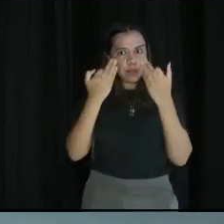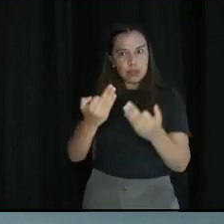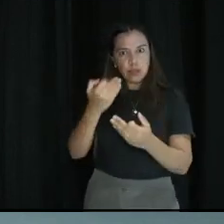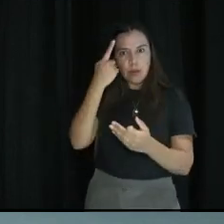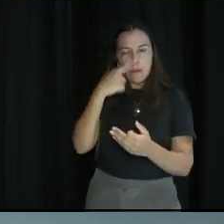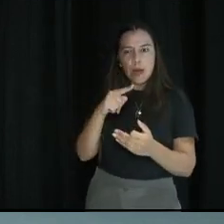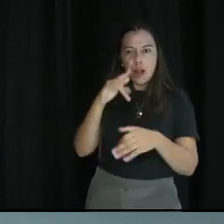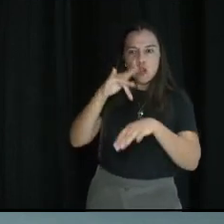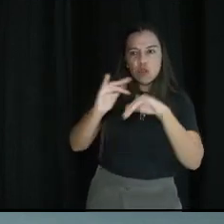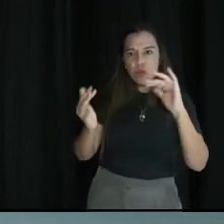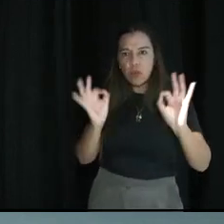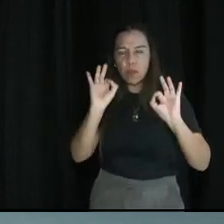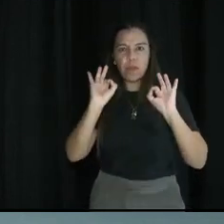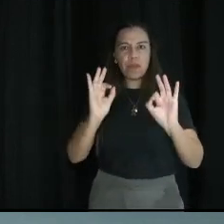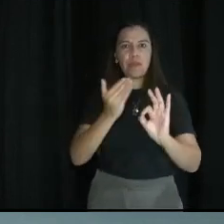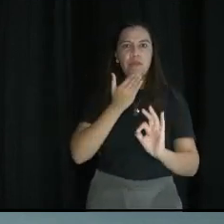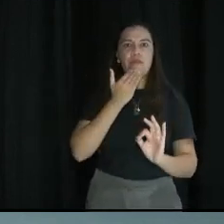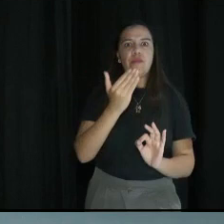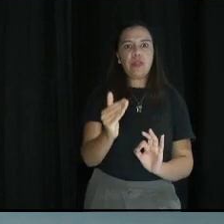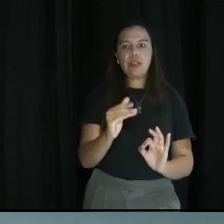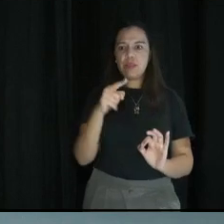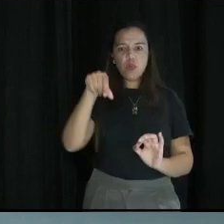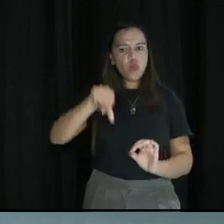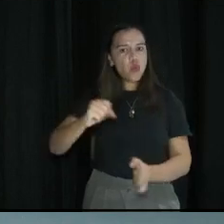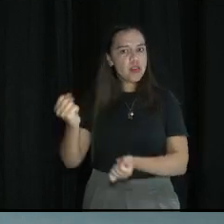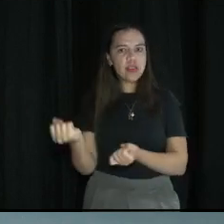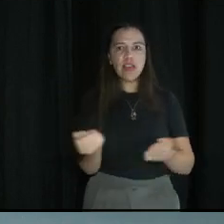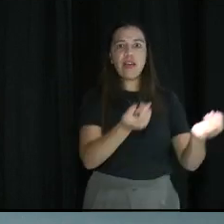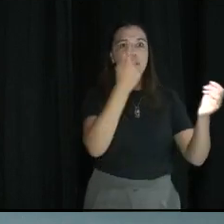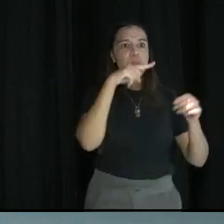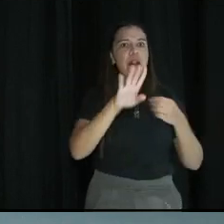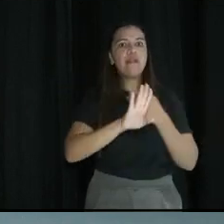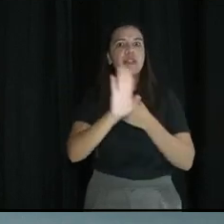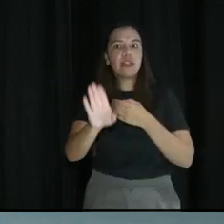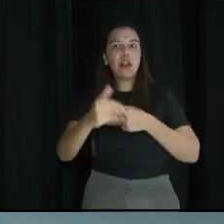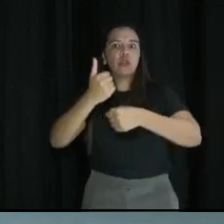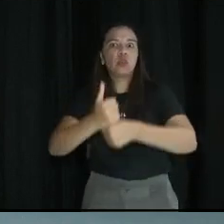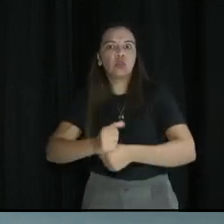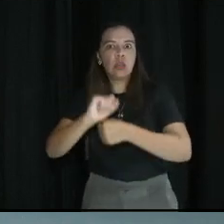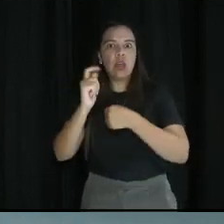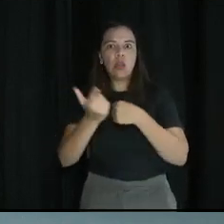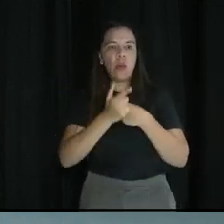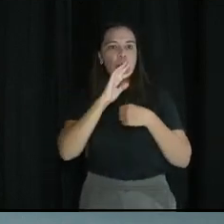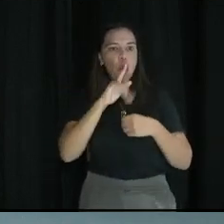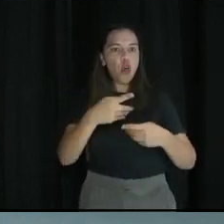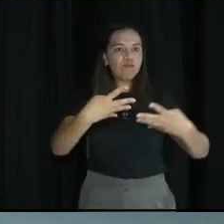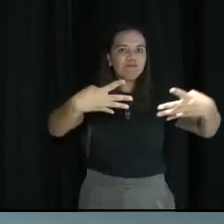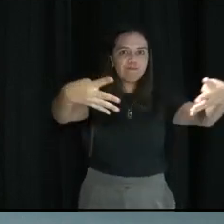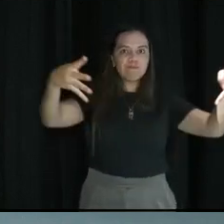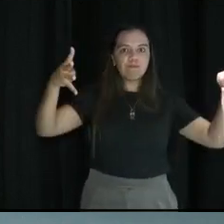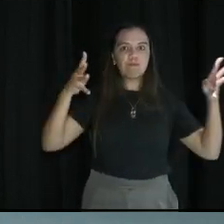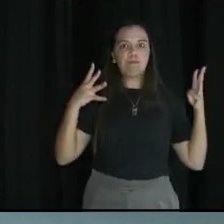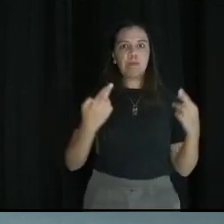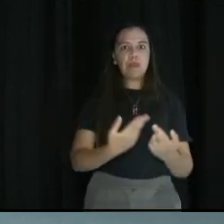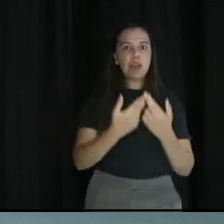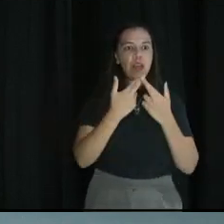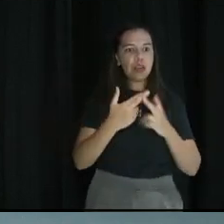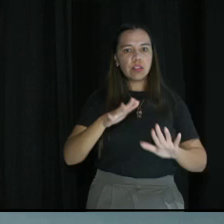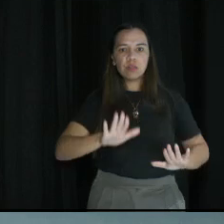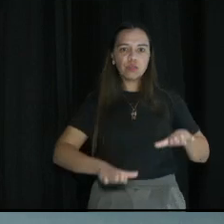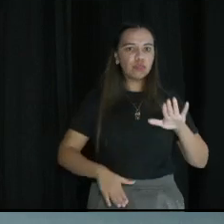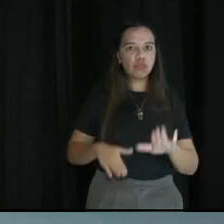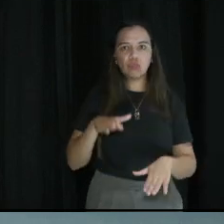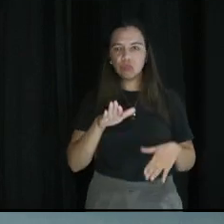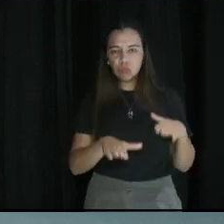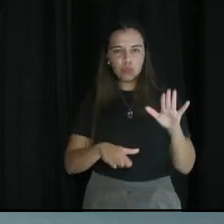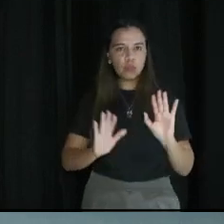manipulados correctamente y poder ser un traslado debidamente adecuado, ¿no? En un espacio, una jaula exprofesa, a una distancia propia que pueda llevar